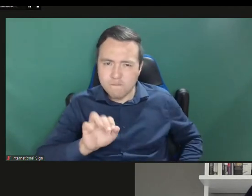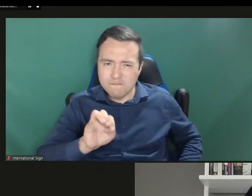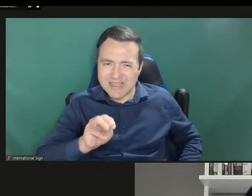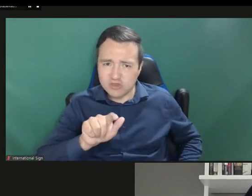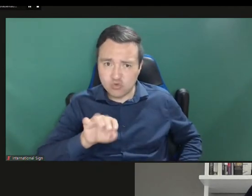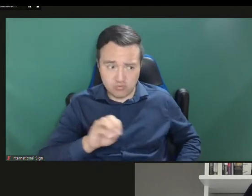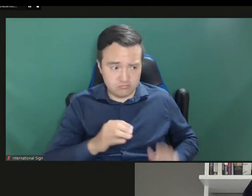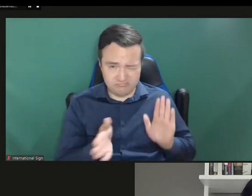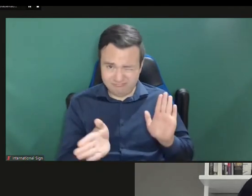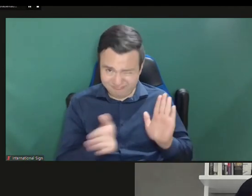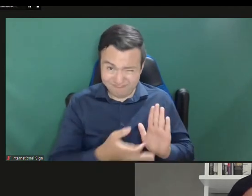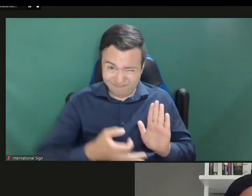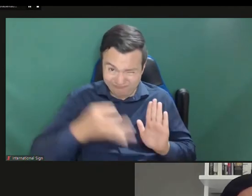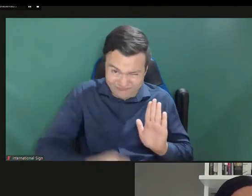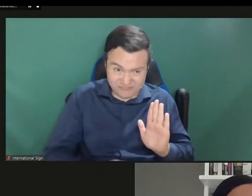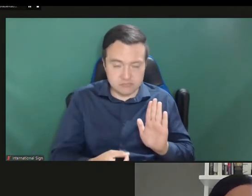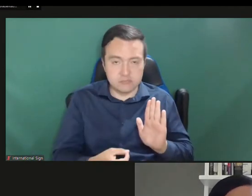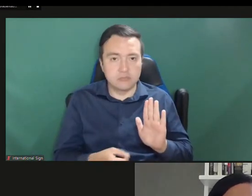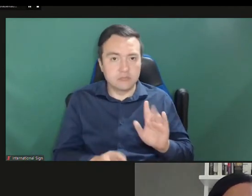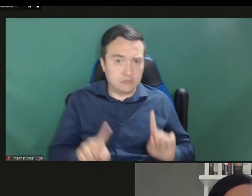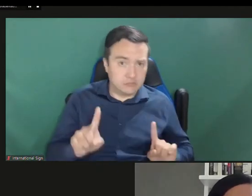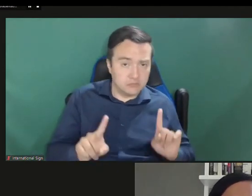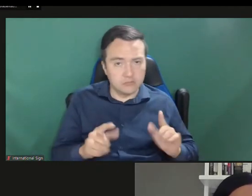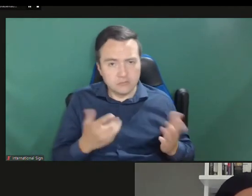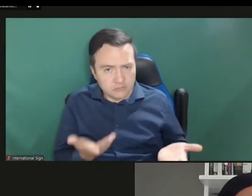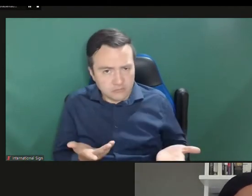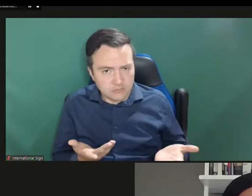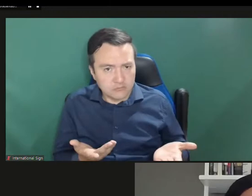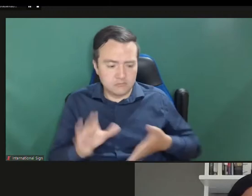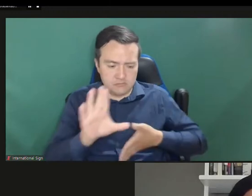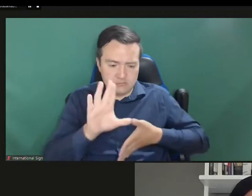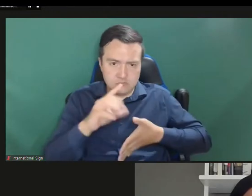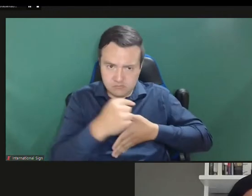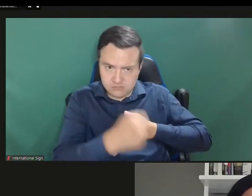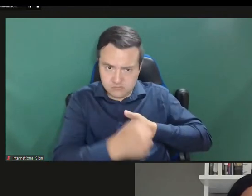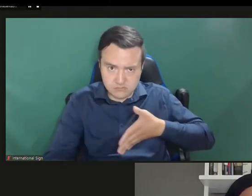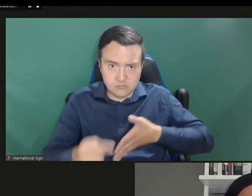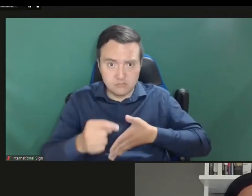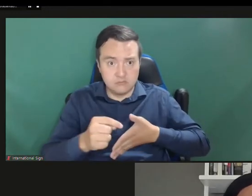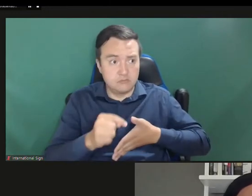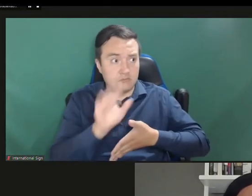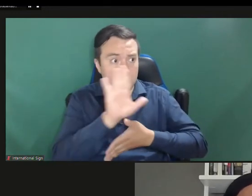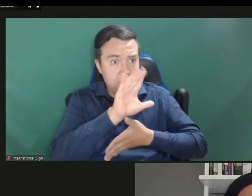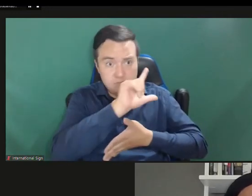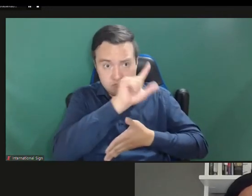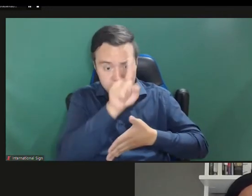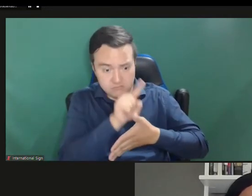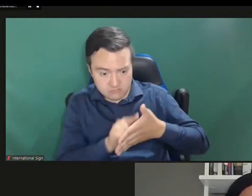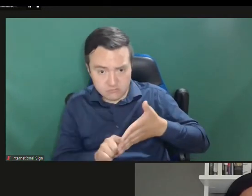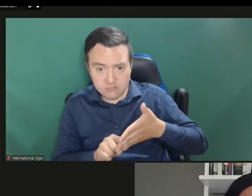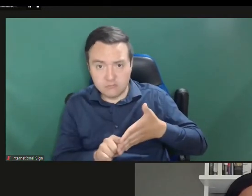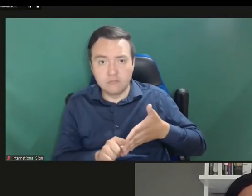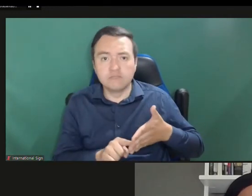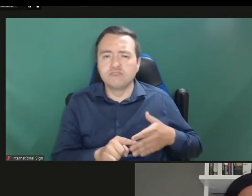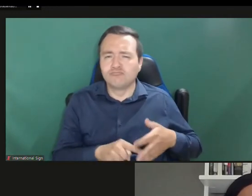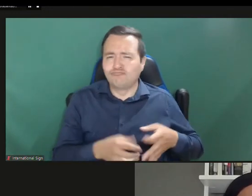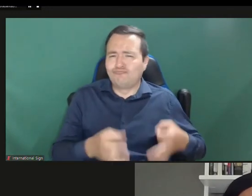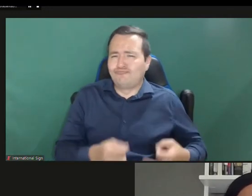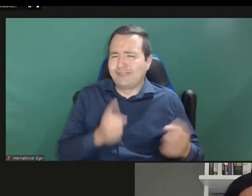adecuación de esta medida a tratados de integración de clark mercosur caricom comunidad andina vemos que esto surge siempre como discursivamente es muy